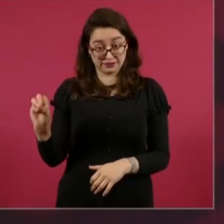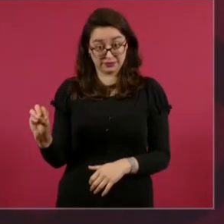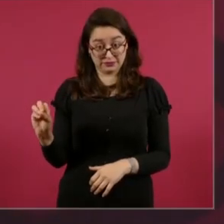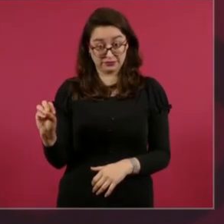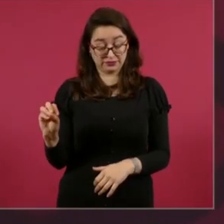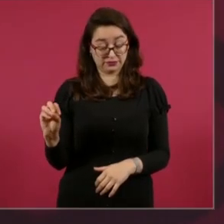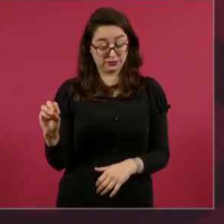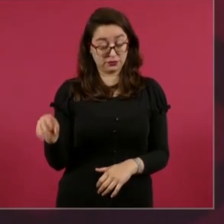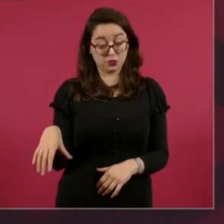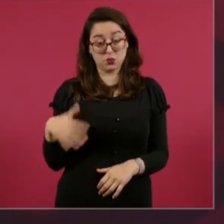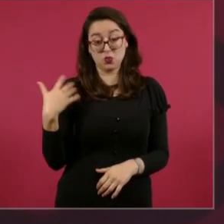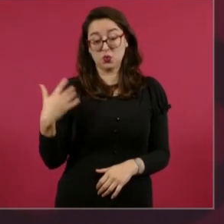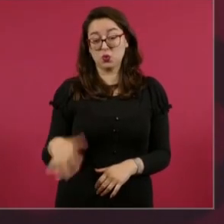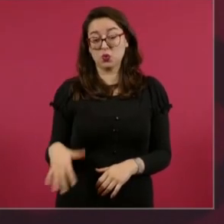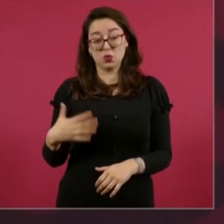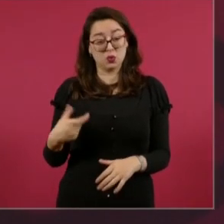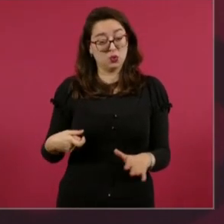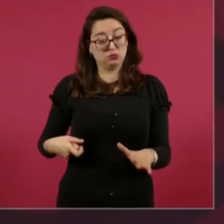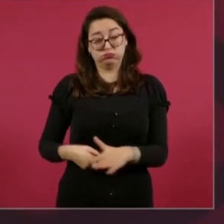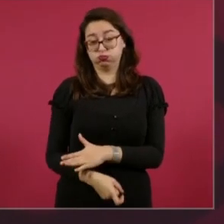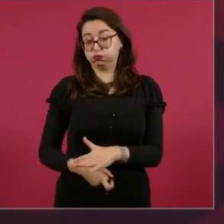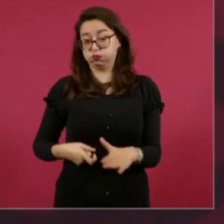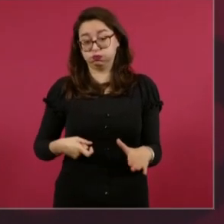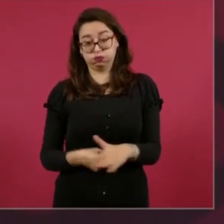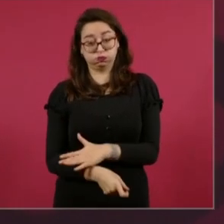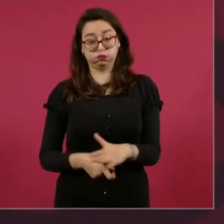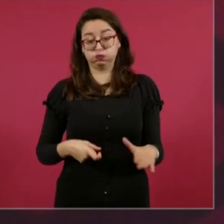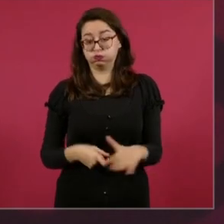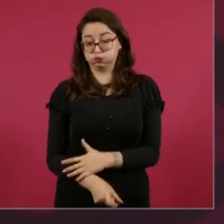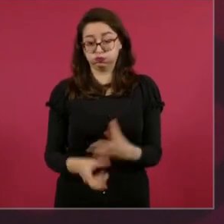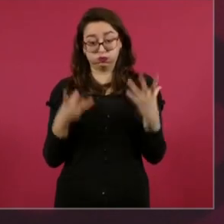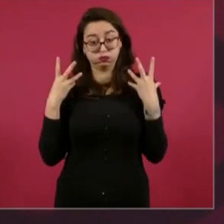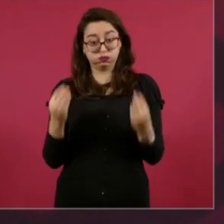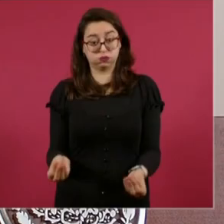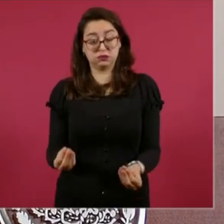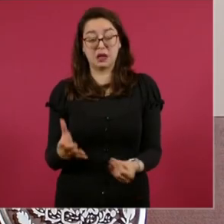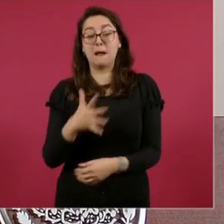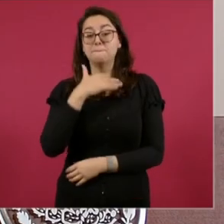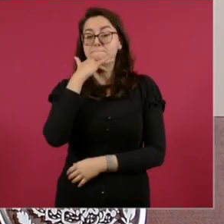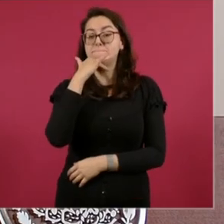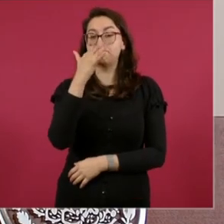muchísimo moche, mucha corrupción.